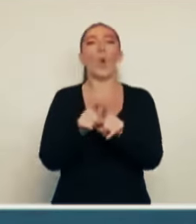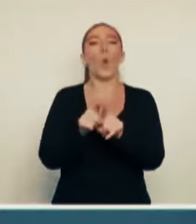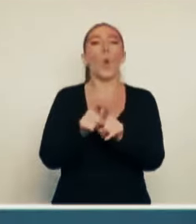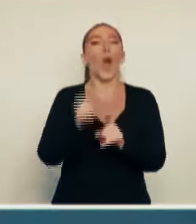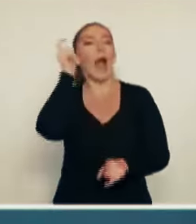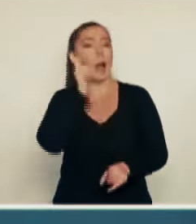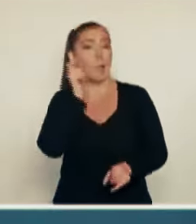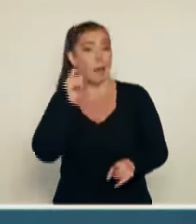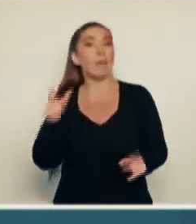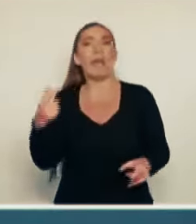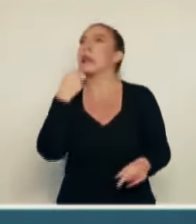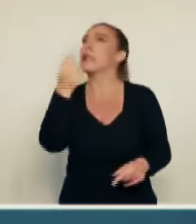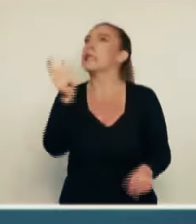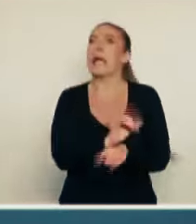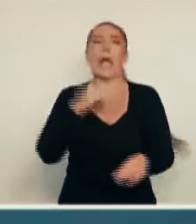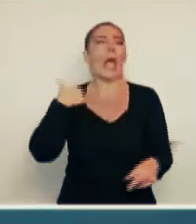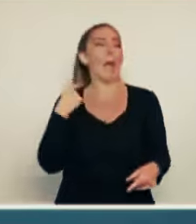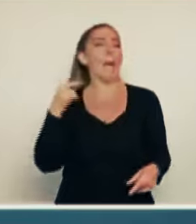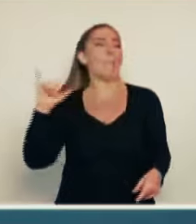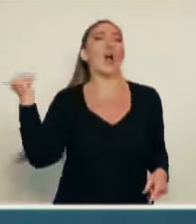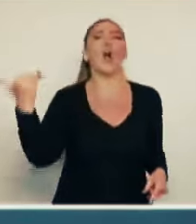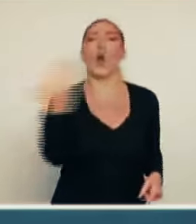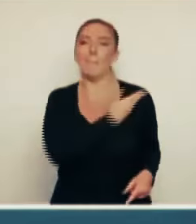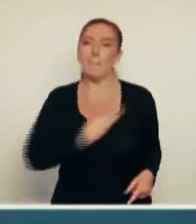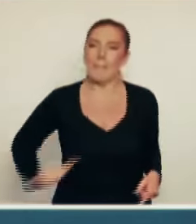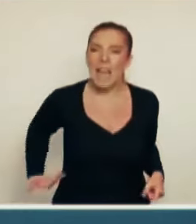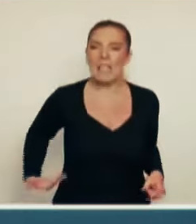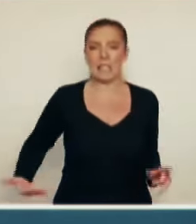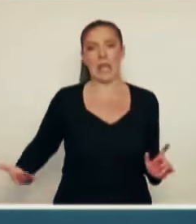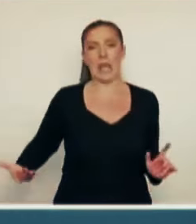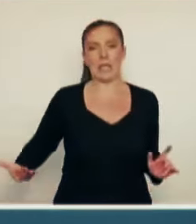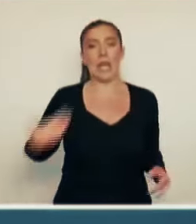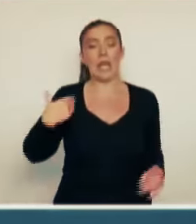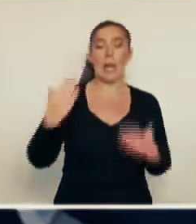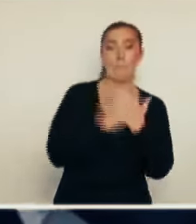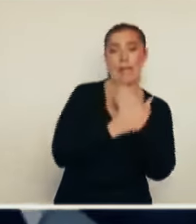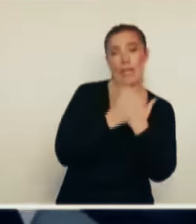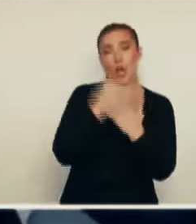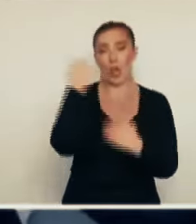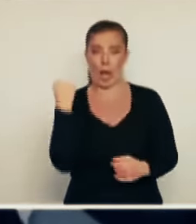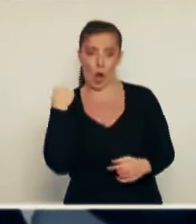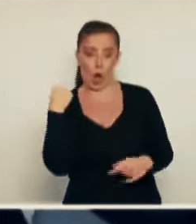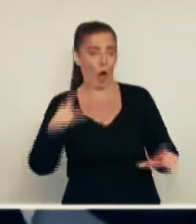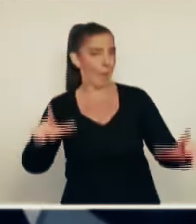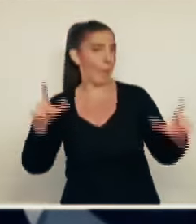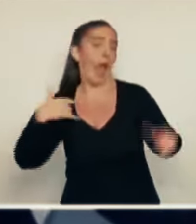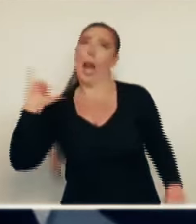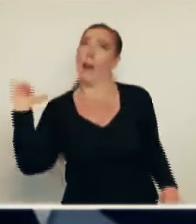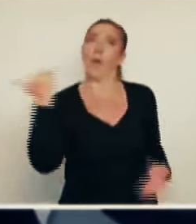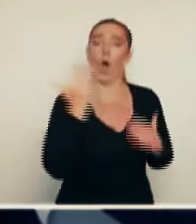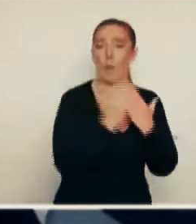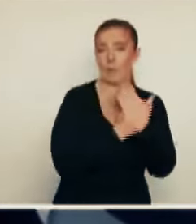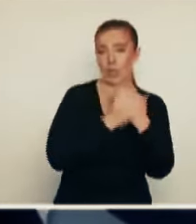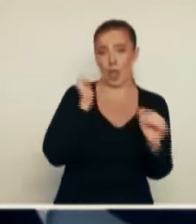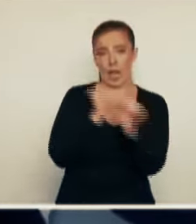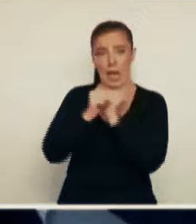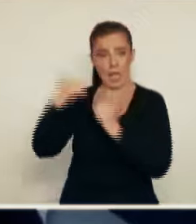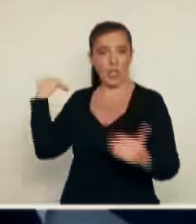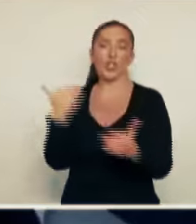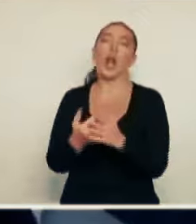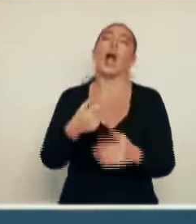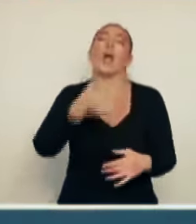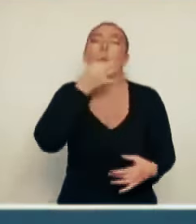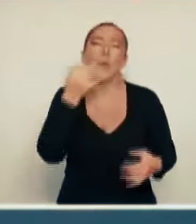que él sostiene que fue el mejor presidente de la historia y su ministro de Economía estrella, el mejor ministro de la historia, sin